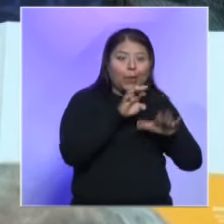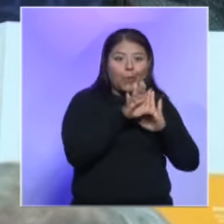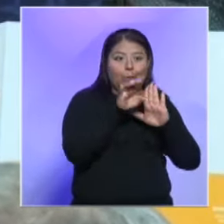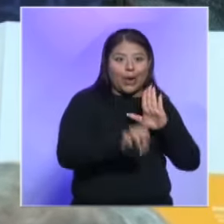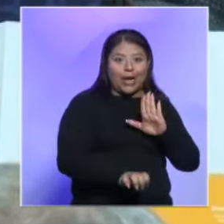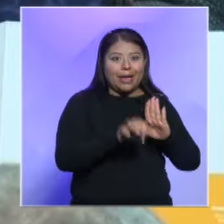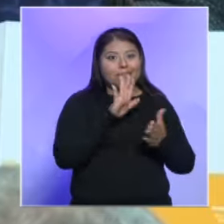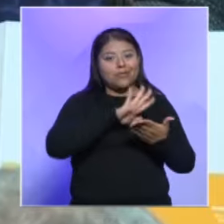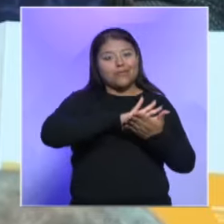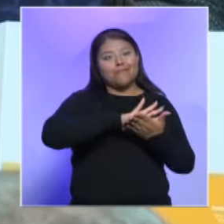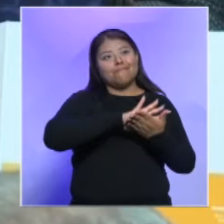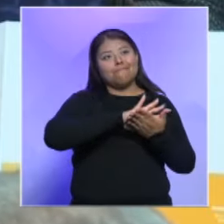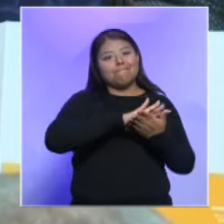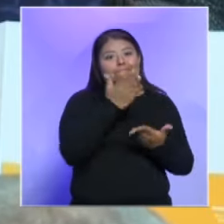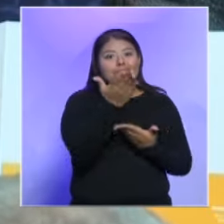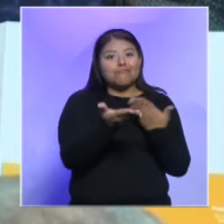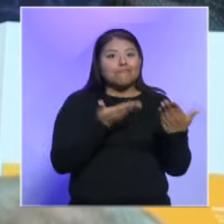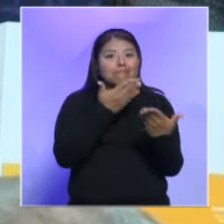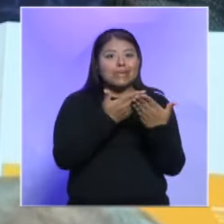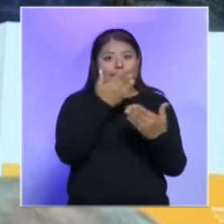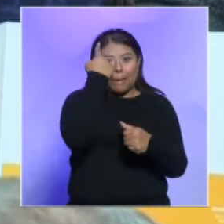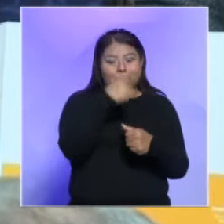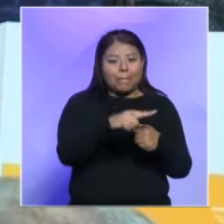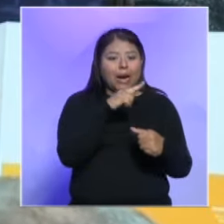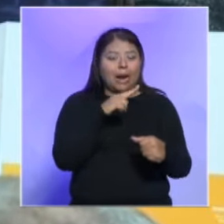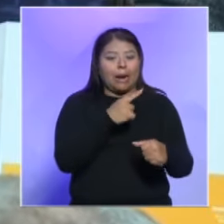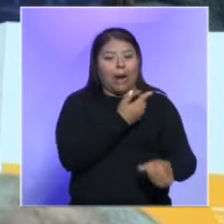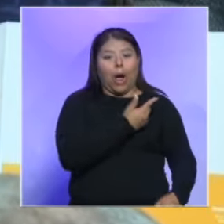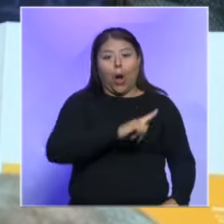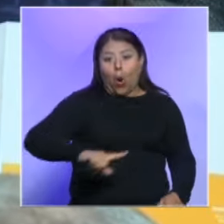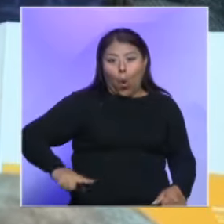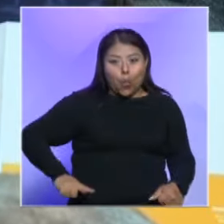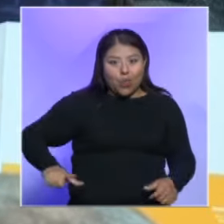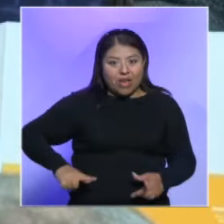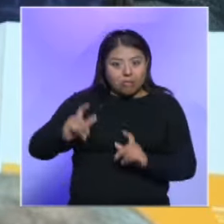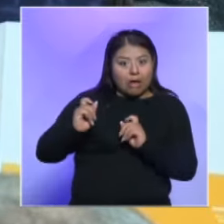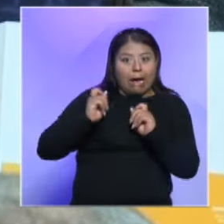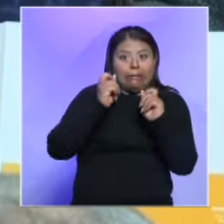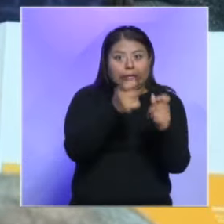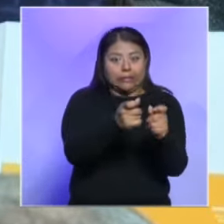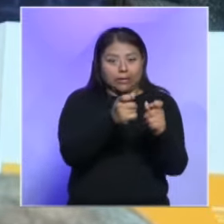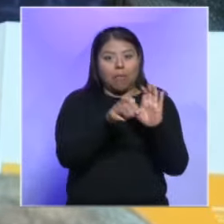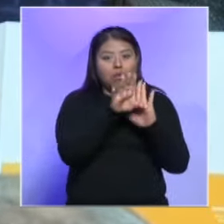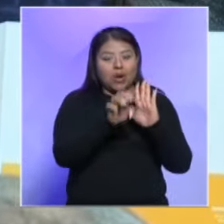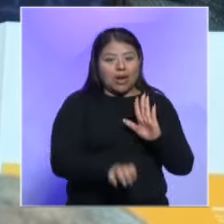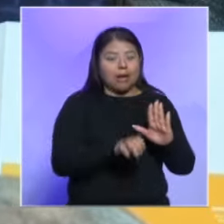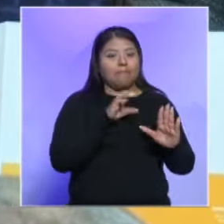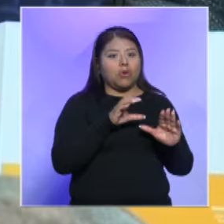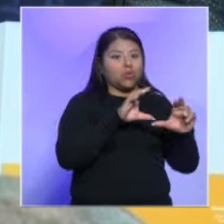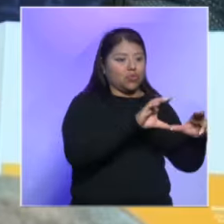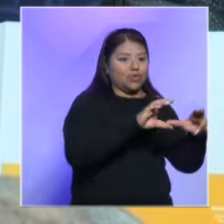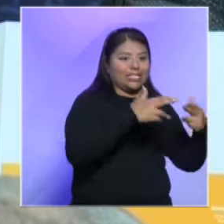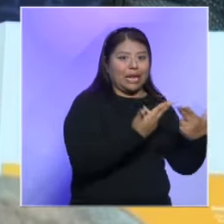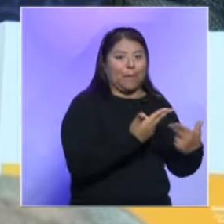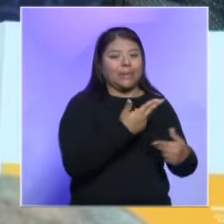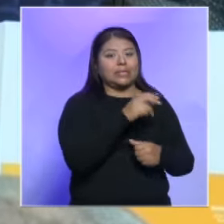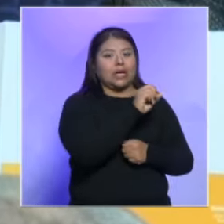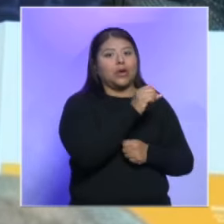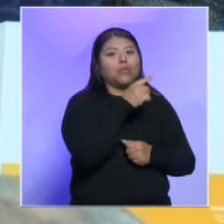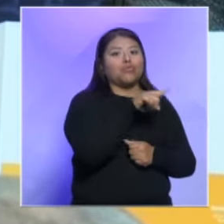el 0.25 en Chiapas y el más alto es el 3%, que se utiliza en 12